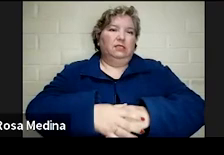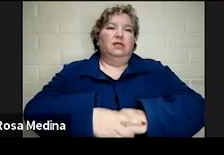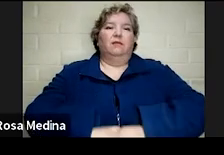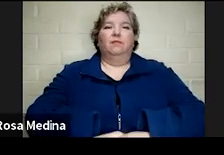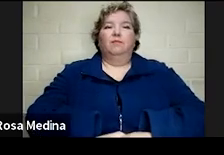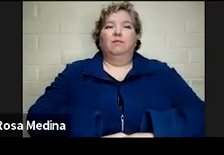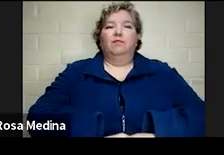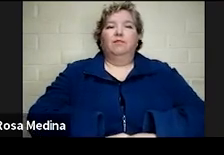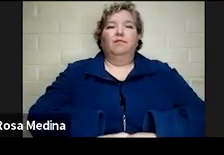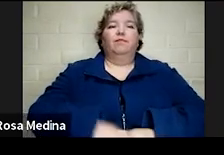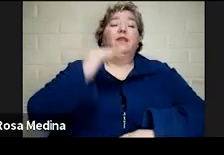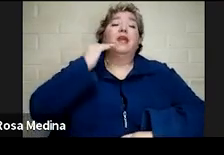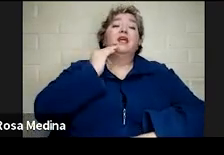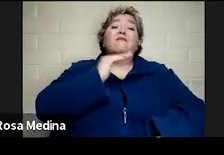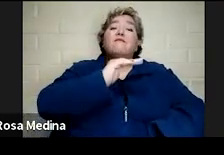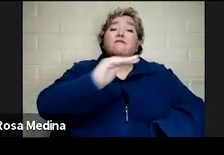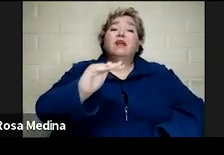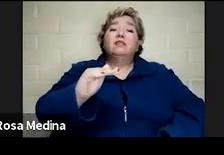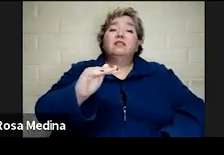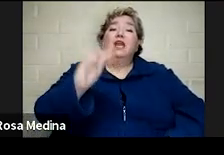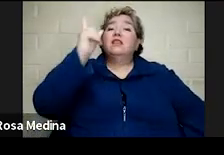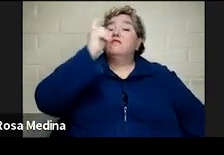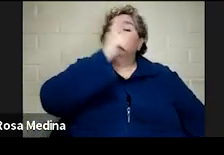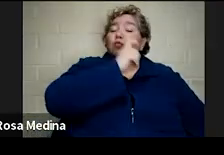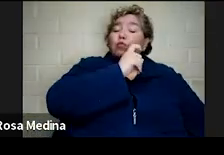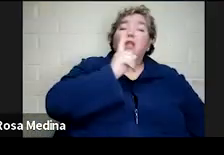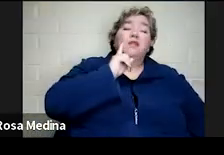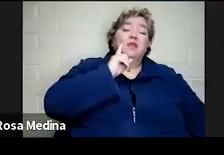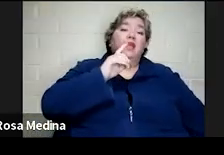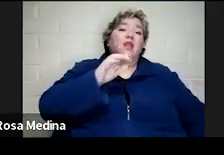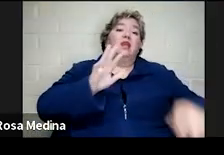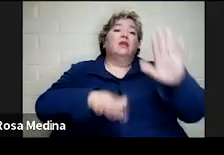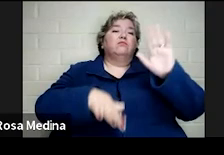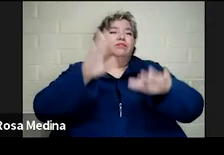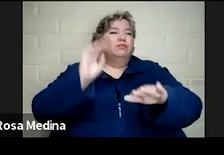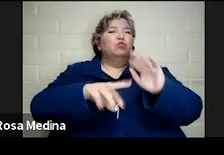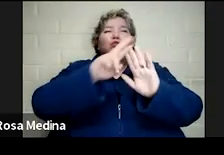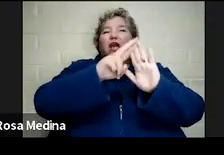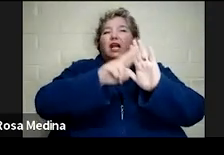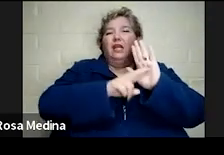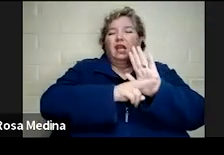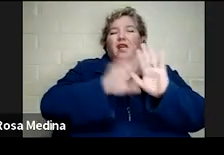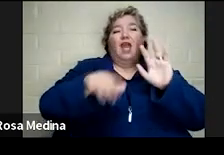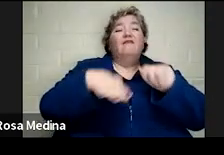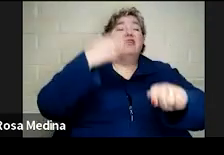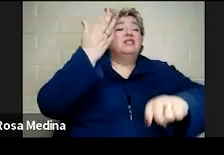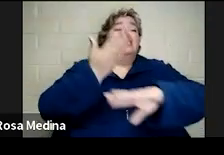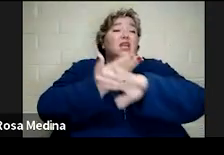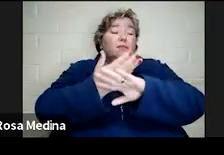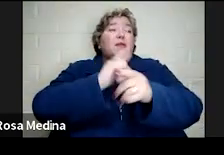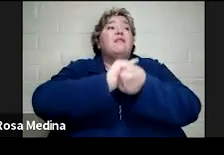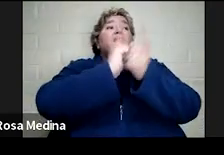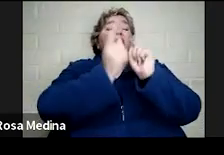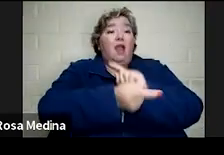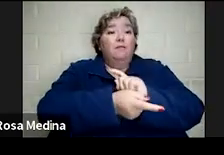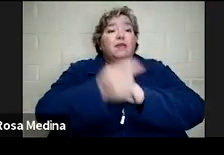En la infancia serían dificultades para alternar entre múltiples reglas, incluso si se le pide que cambie, se le dan claves